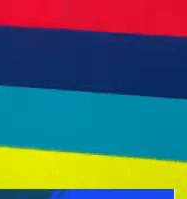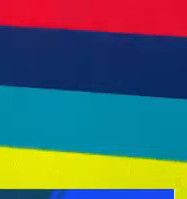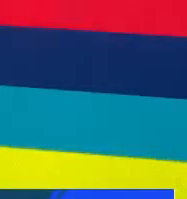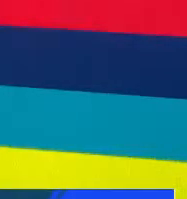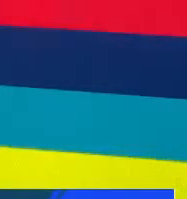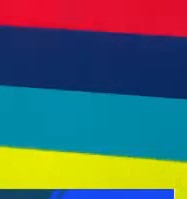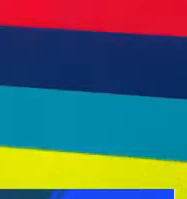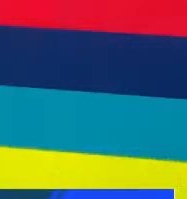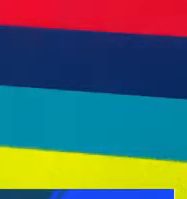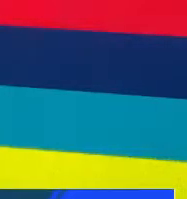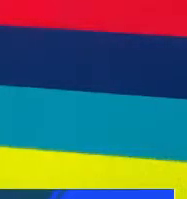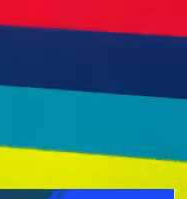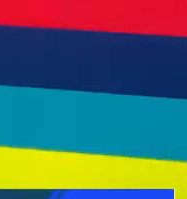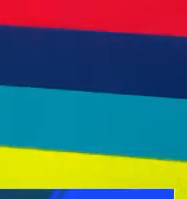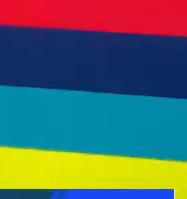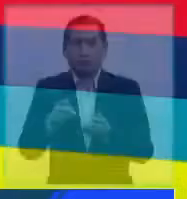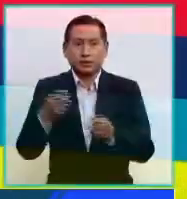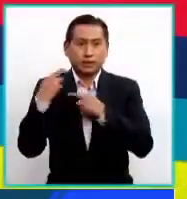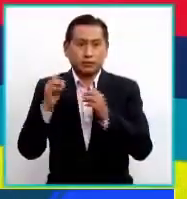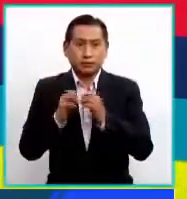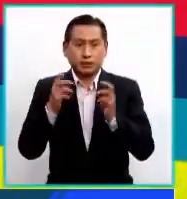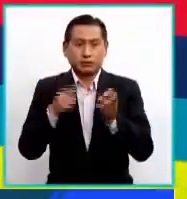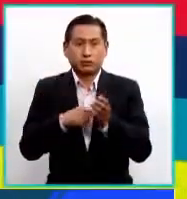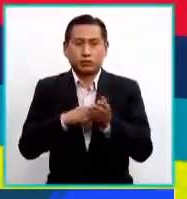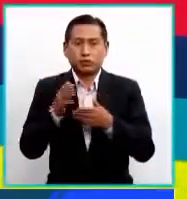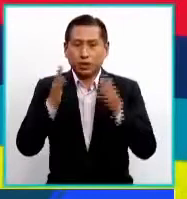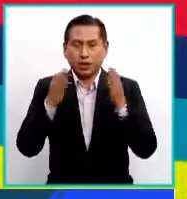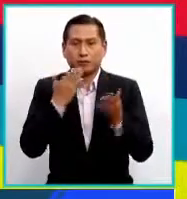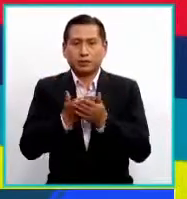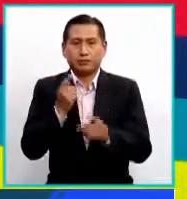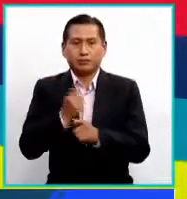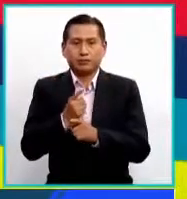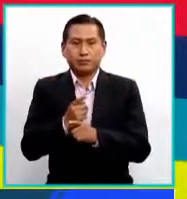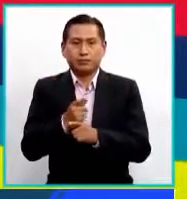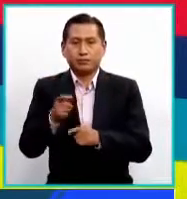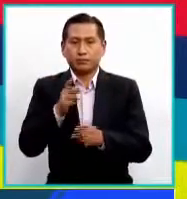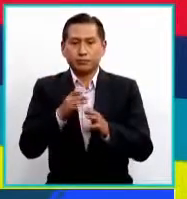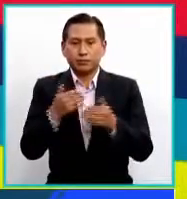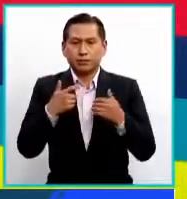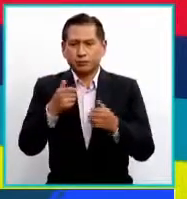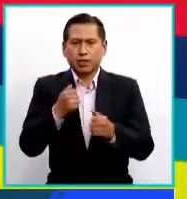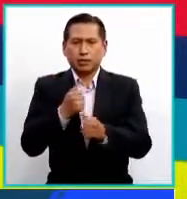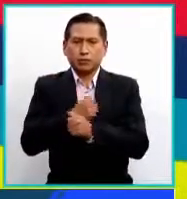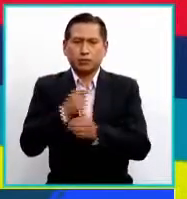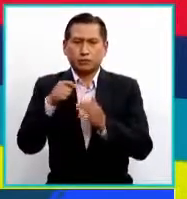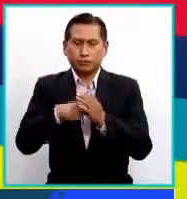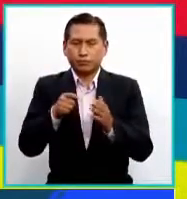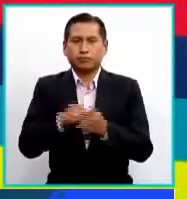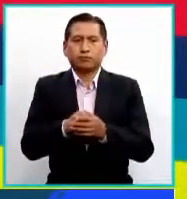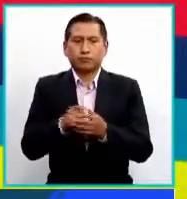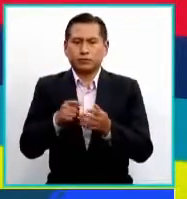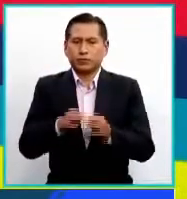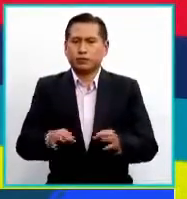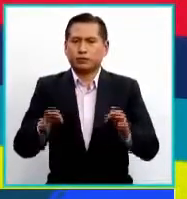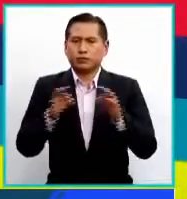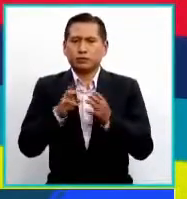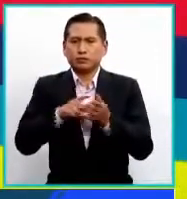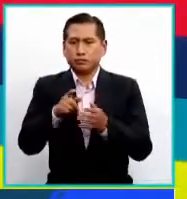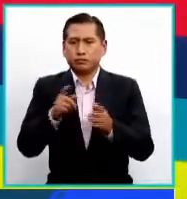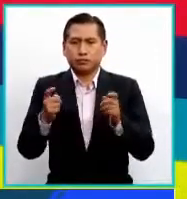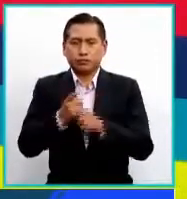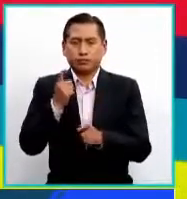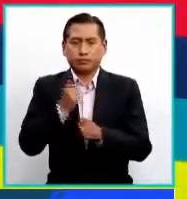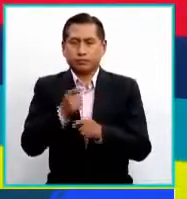quenista. Ensayas con responsabilidad y dedicación y tocas la quena con pasión, requisitos indispensables para